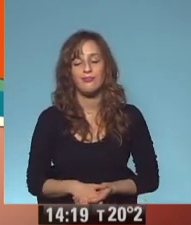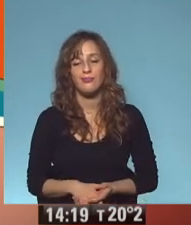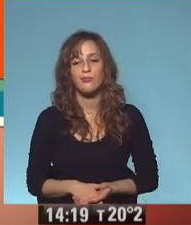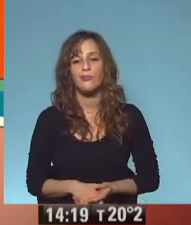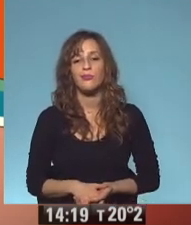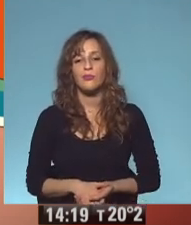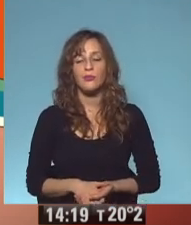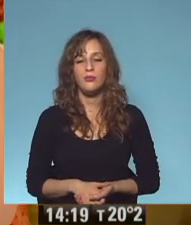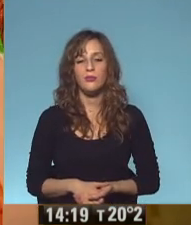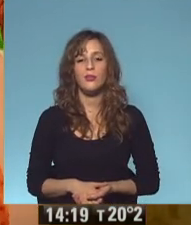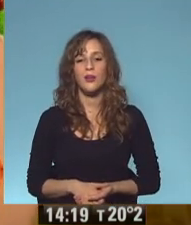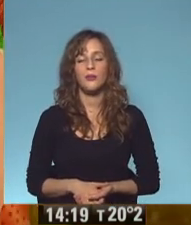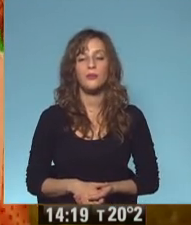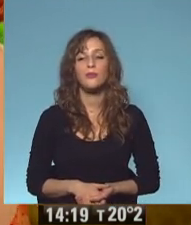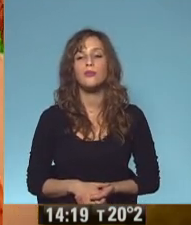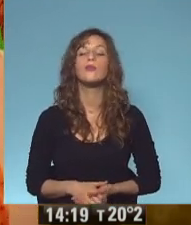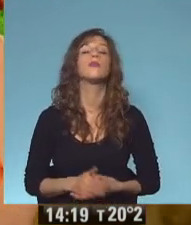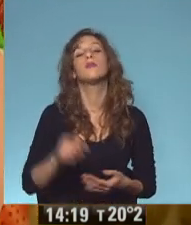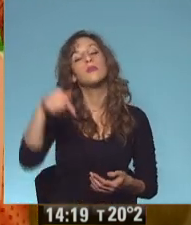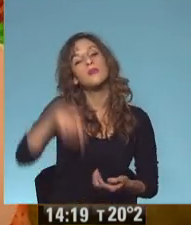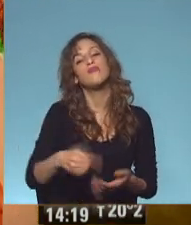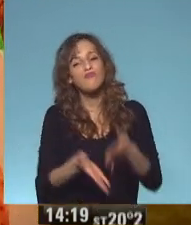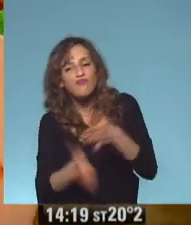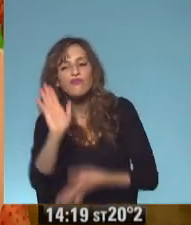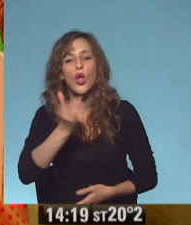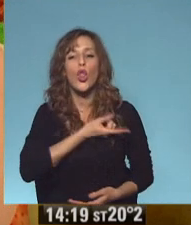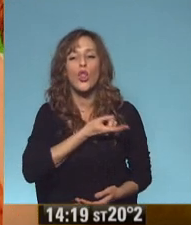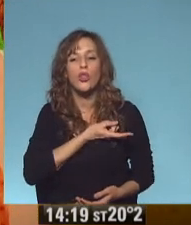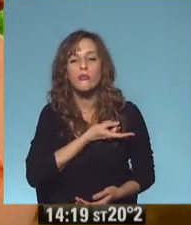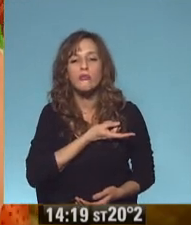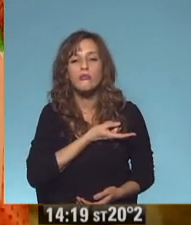Uy. ¿Para dónde vamos ahora, Diego?